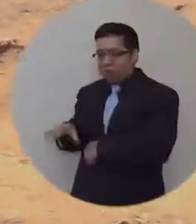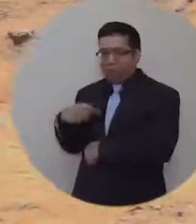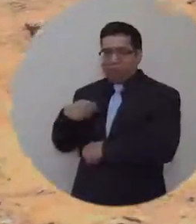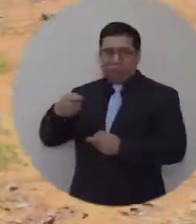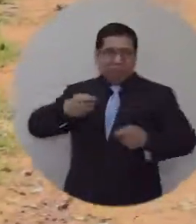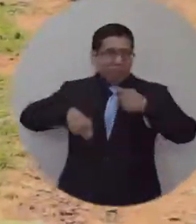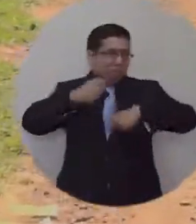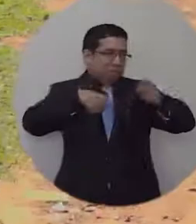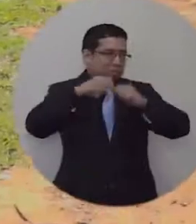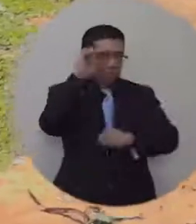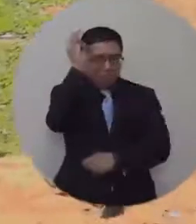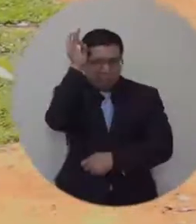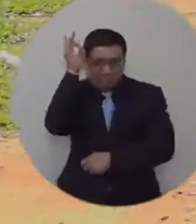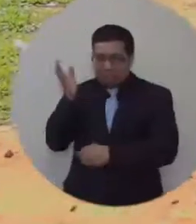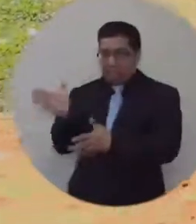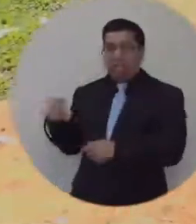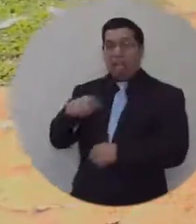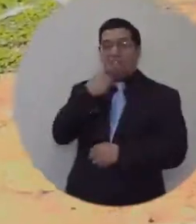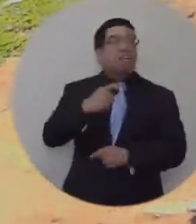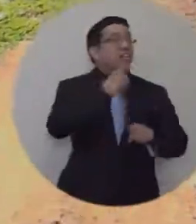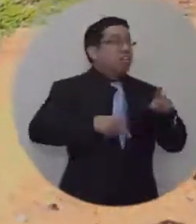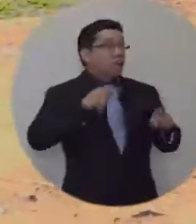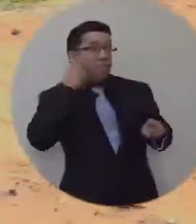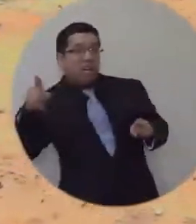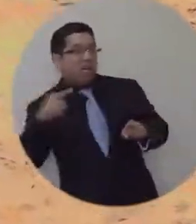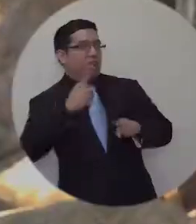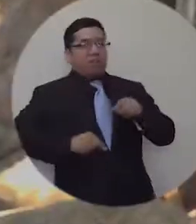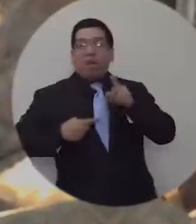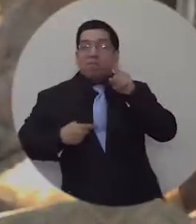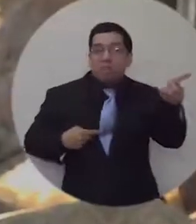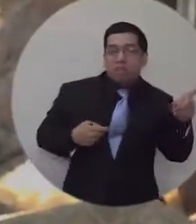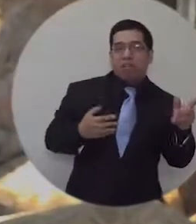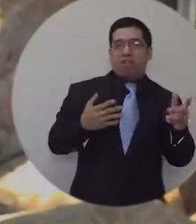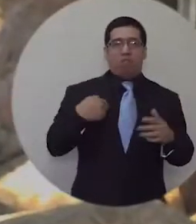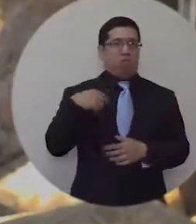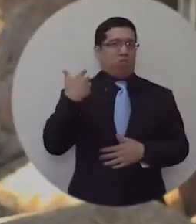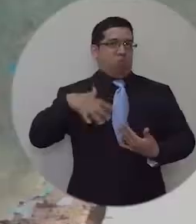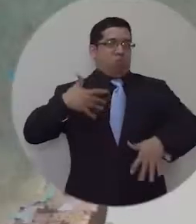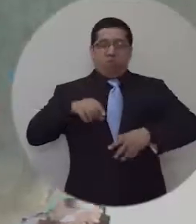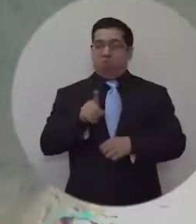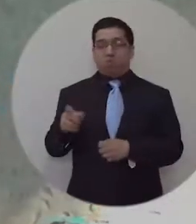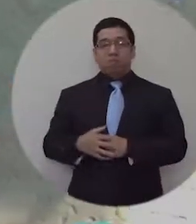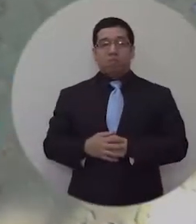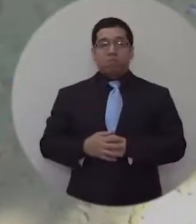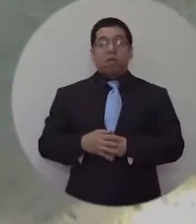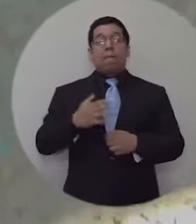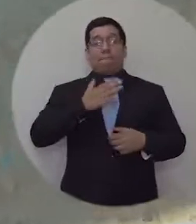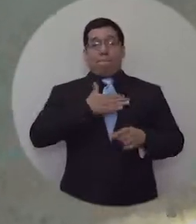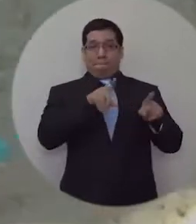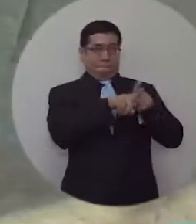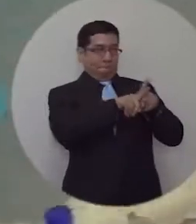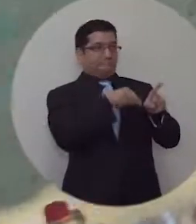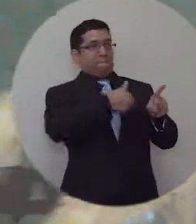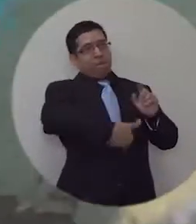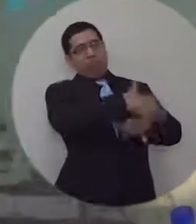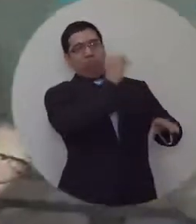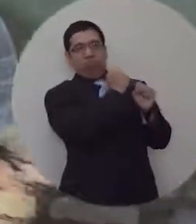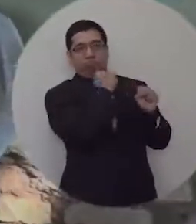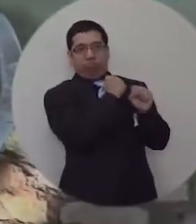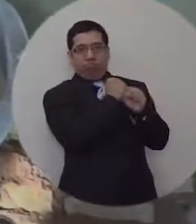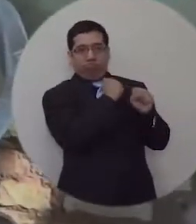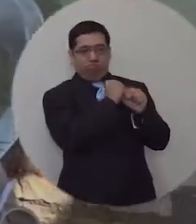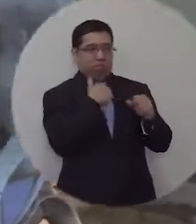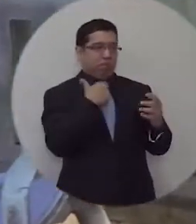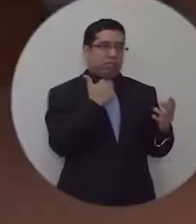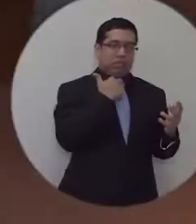es luego vendedora espectacular, tía acá, tía allá, así. Como ya mi hermana empezó a trabajar